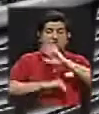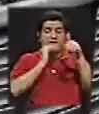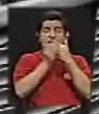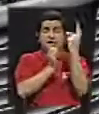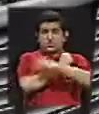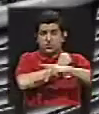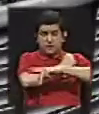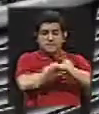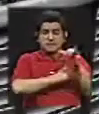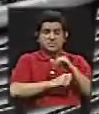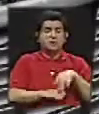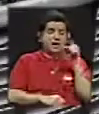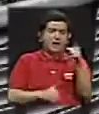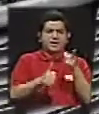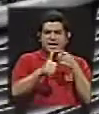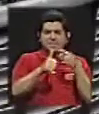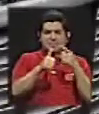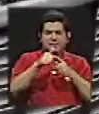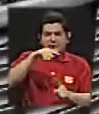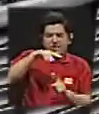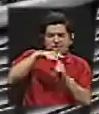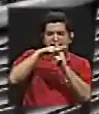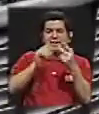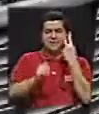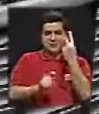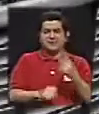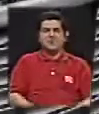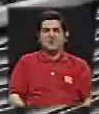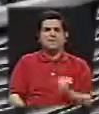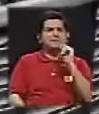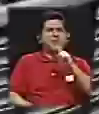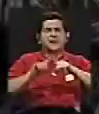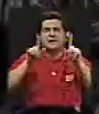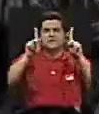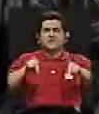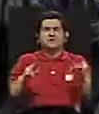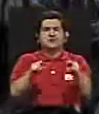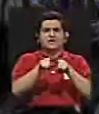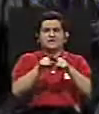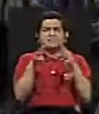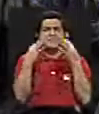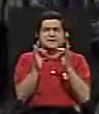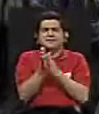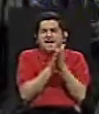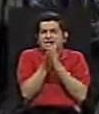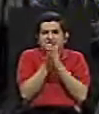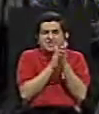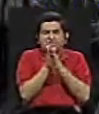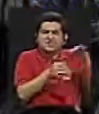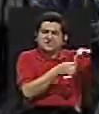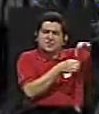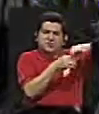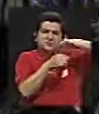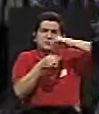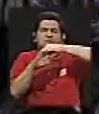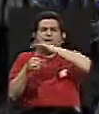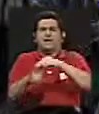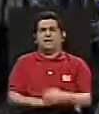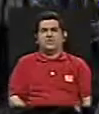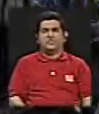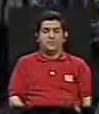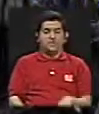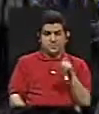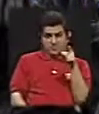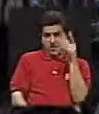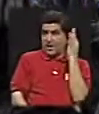pero allá fue el primer brote que vi. Muy pequeños, pero la gente igual trata de aprovechar al máximo los cultivos. Uh-huh. Ella